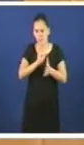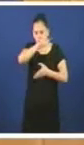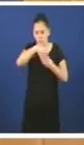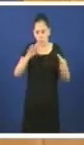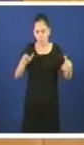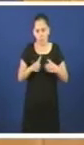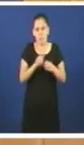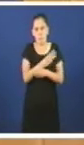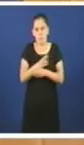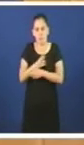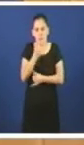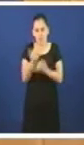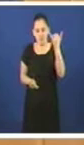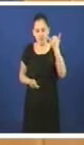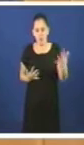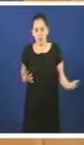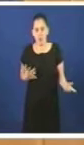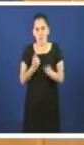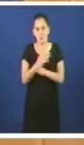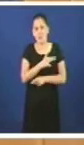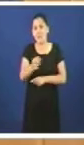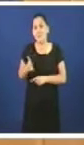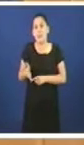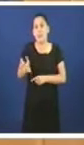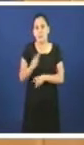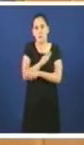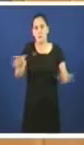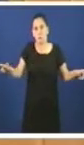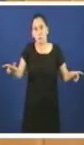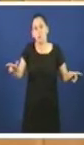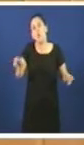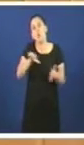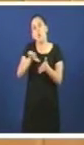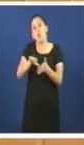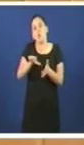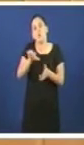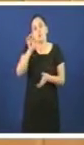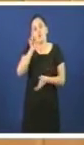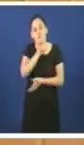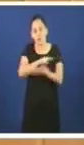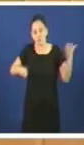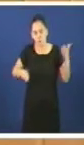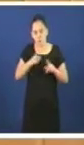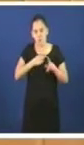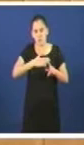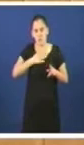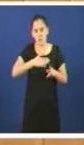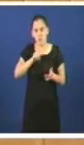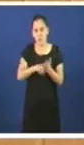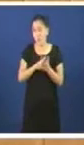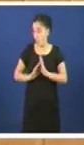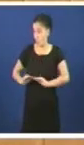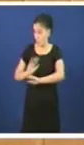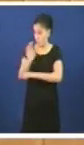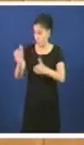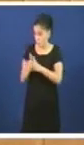a forza y lo dry to do pobo galego a utilizar a su propia lengua ustedes desde el partido popular oeste